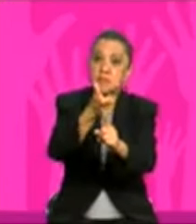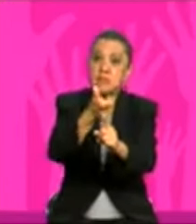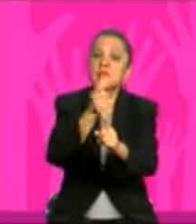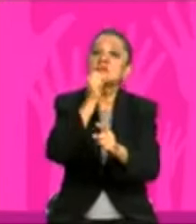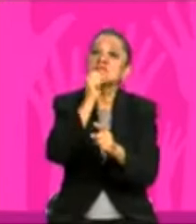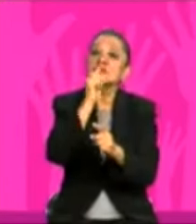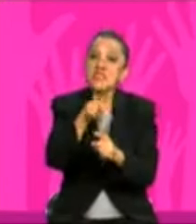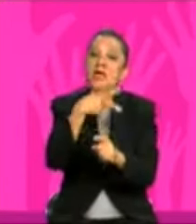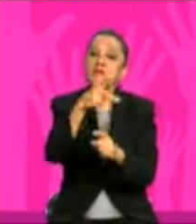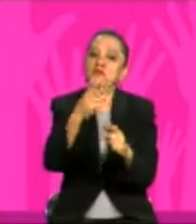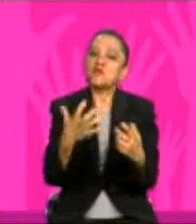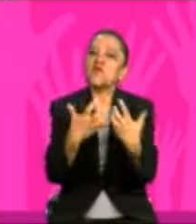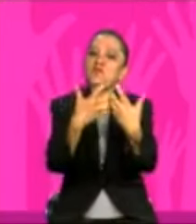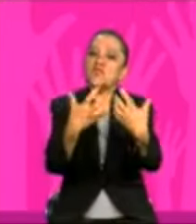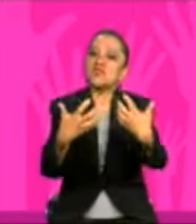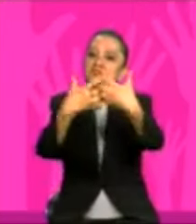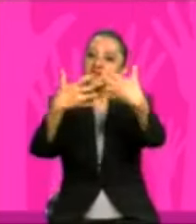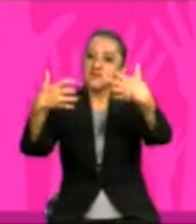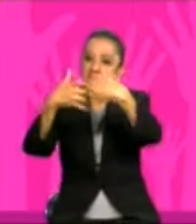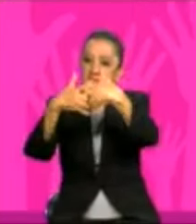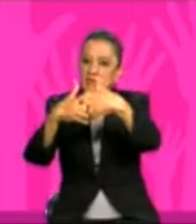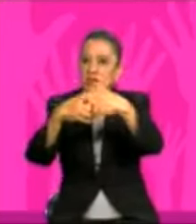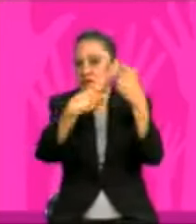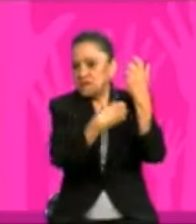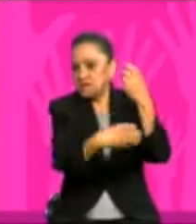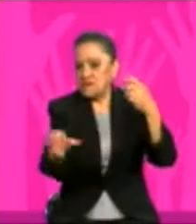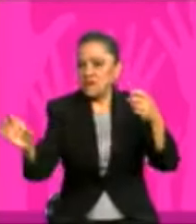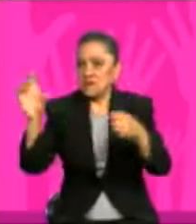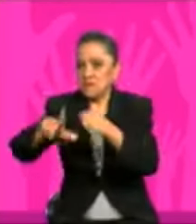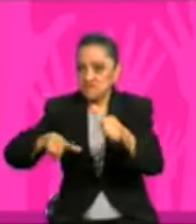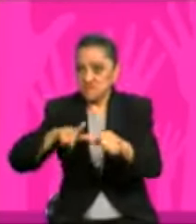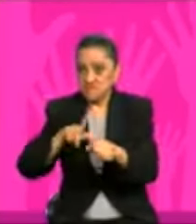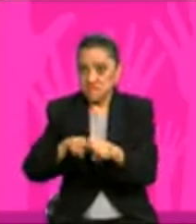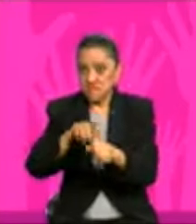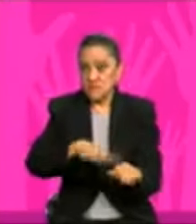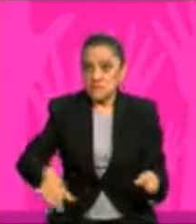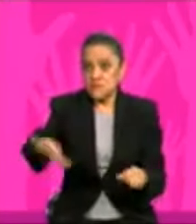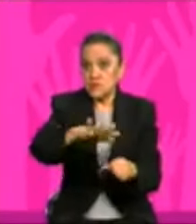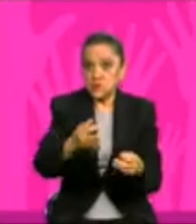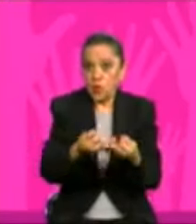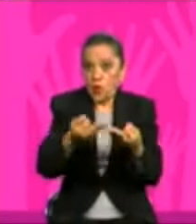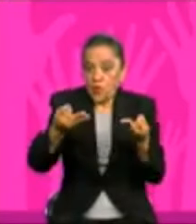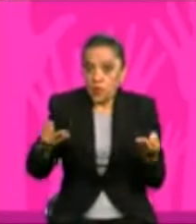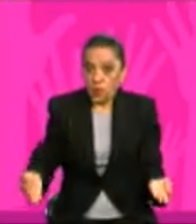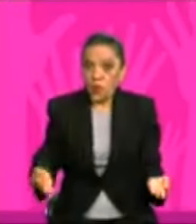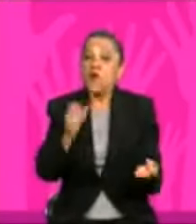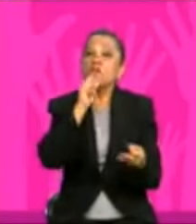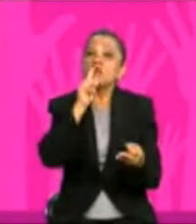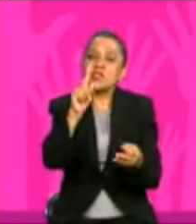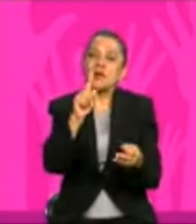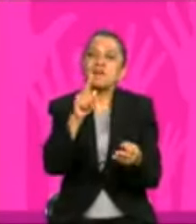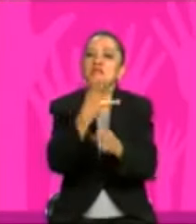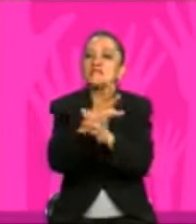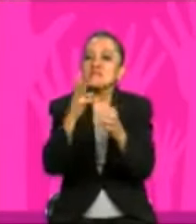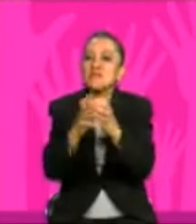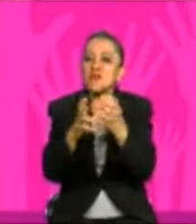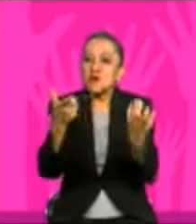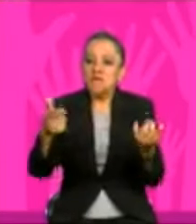su infraestructura hidroagrícola. Incrementaremos también los insumos,